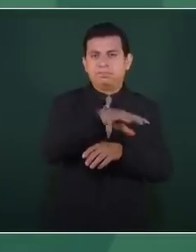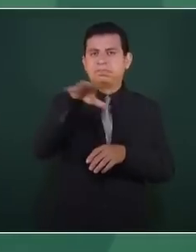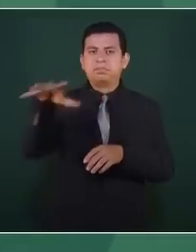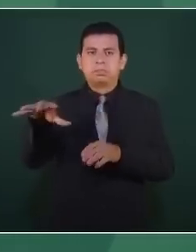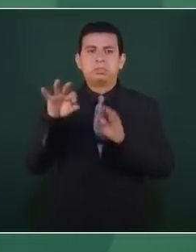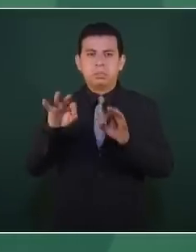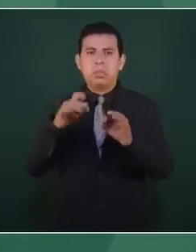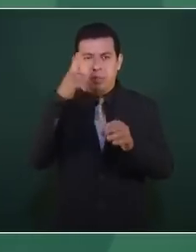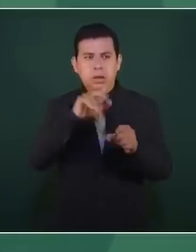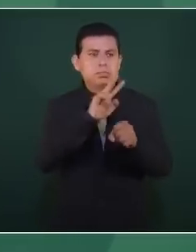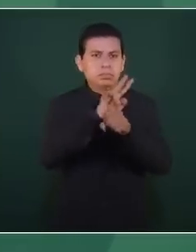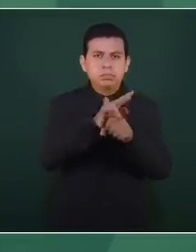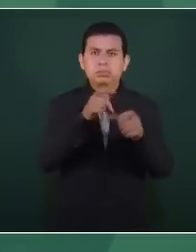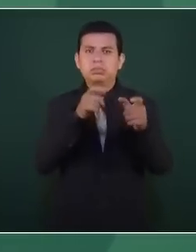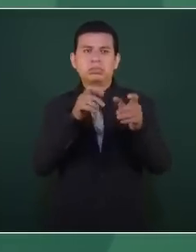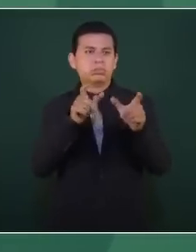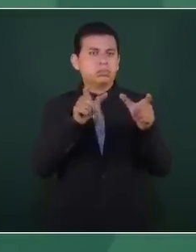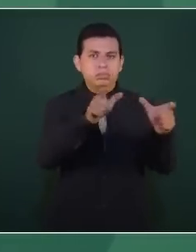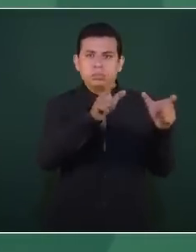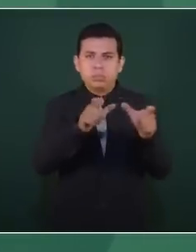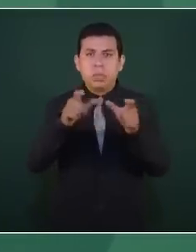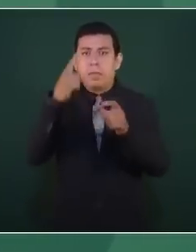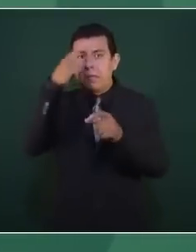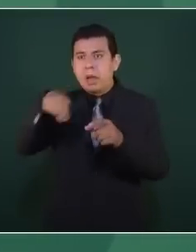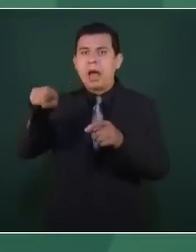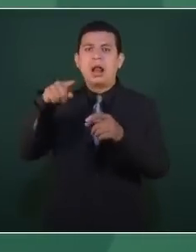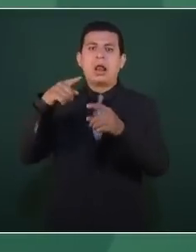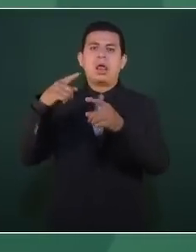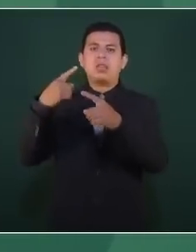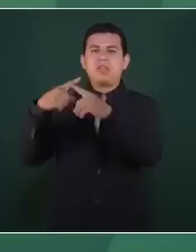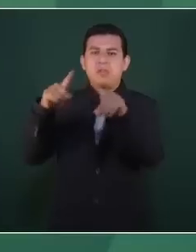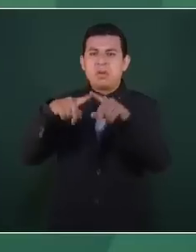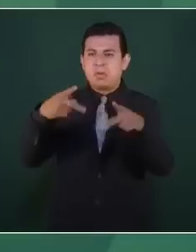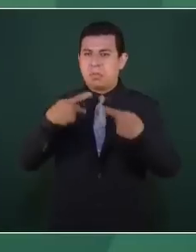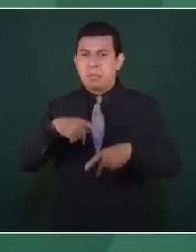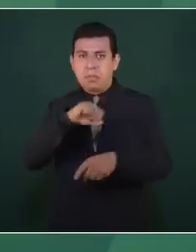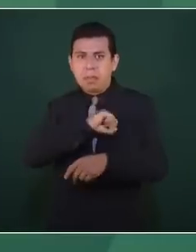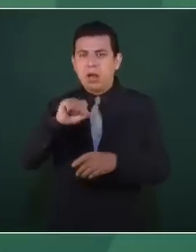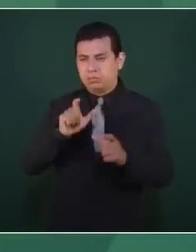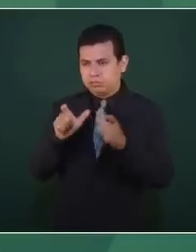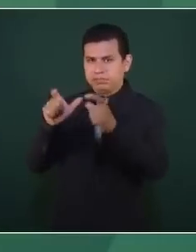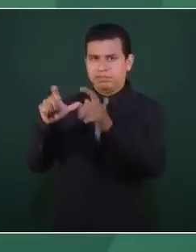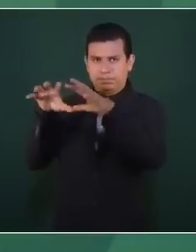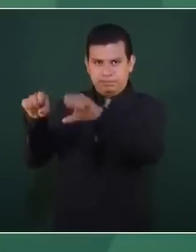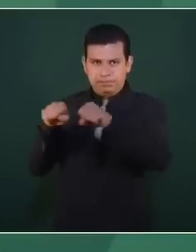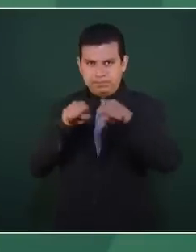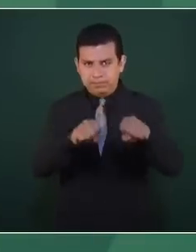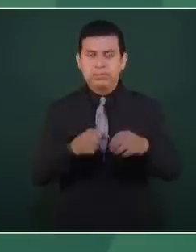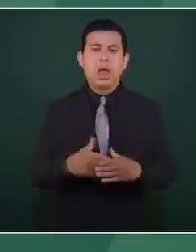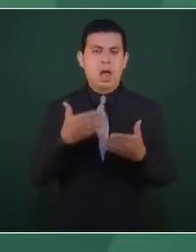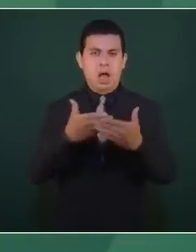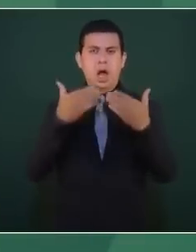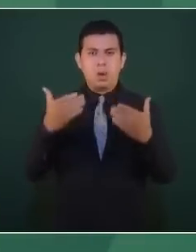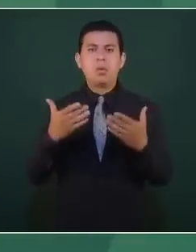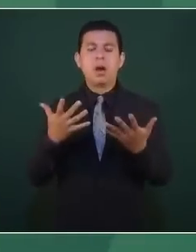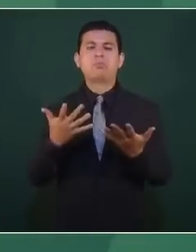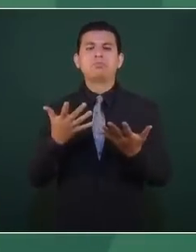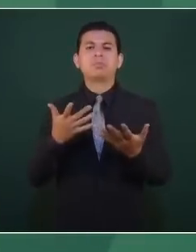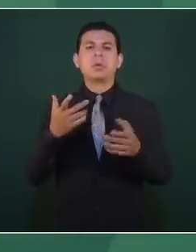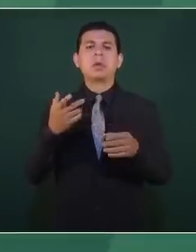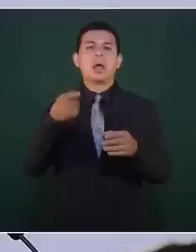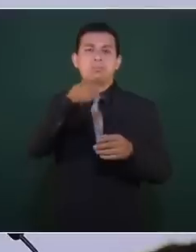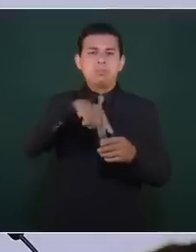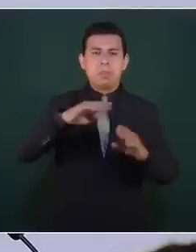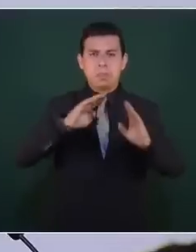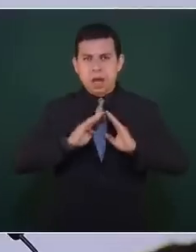preventivas y acciones en contra de las organizaciones delictivas. En cuanto a fuerzas de seguridad